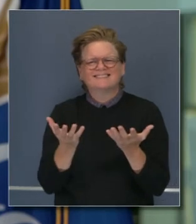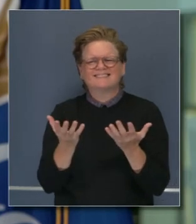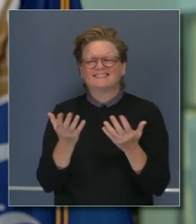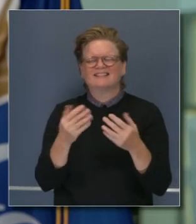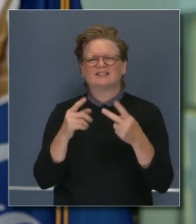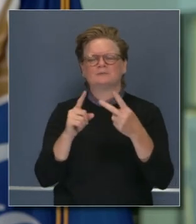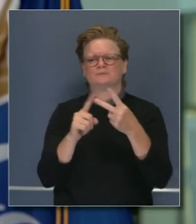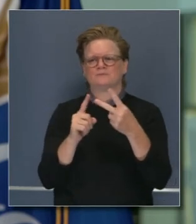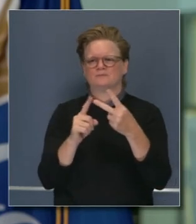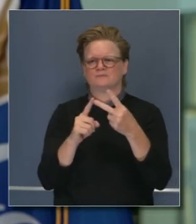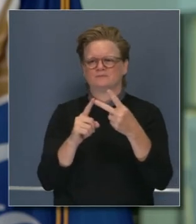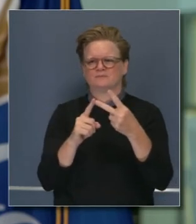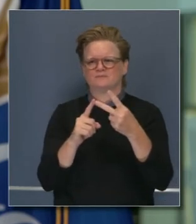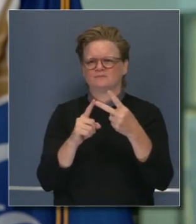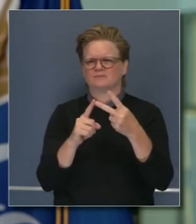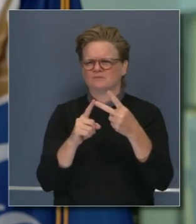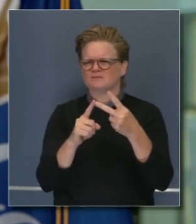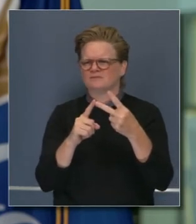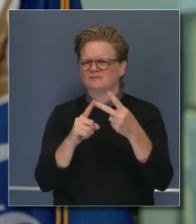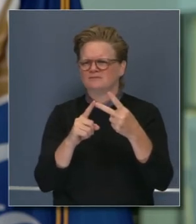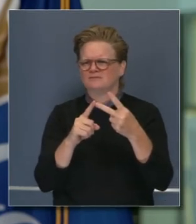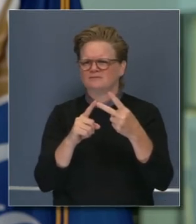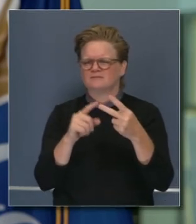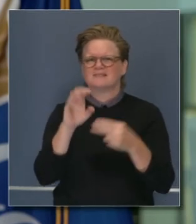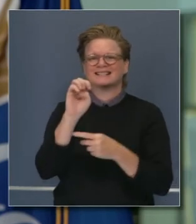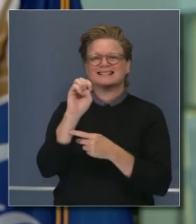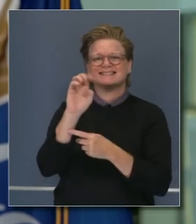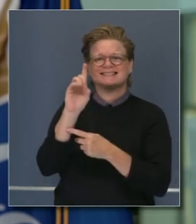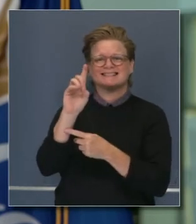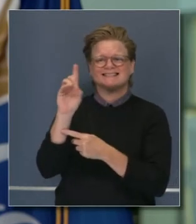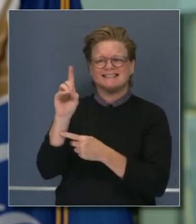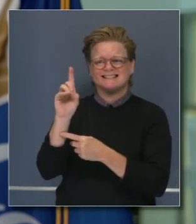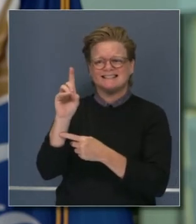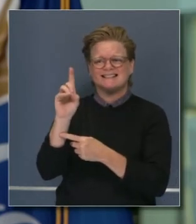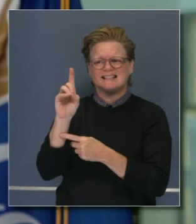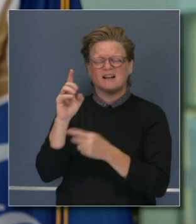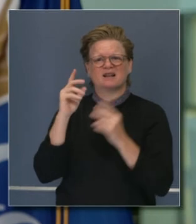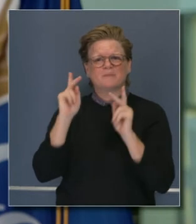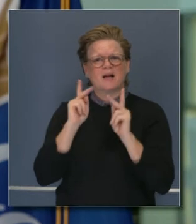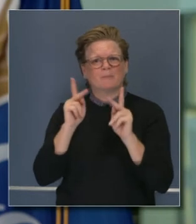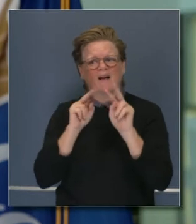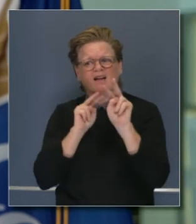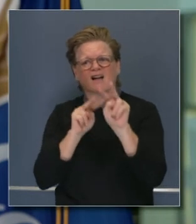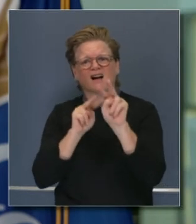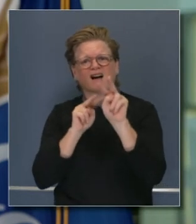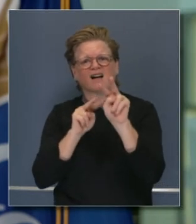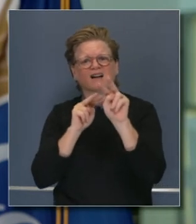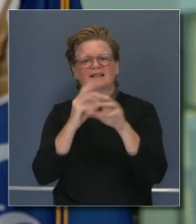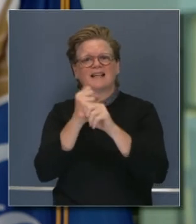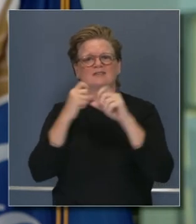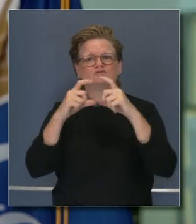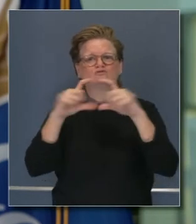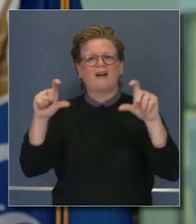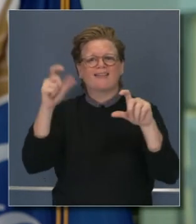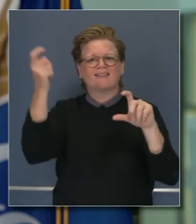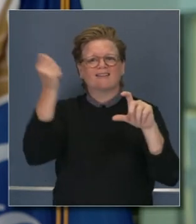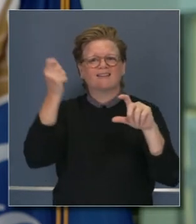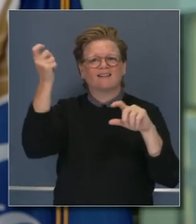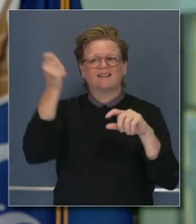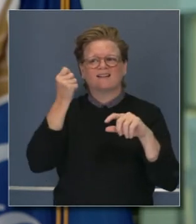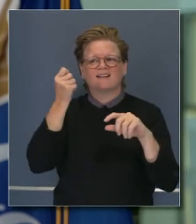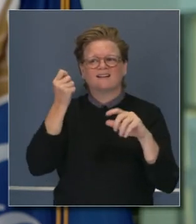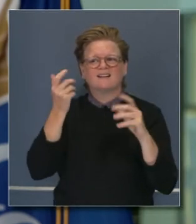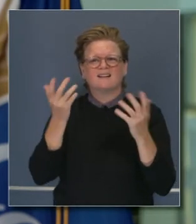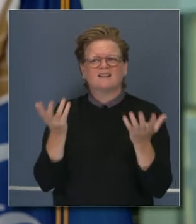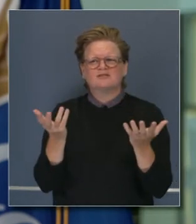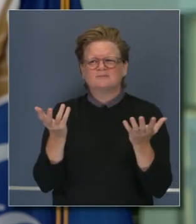en relación a estos beneficios que se deberán pagar. Vemos decenas y decenas de cartas